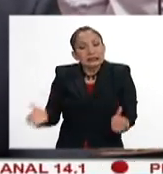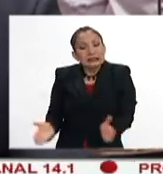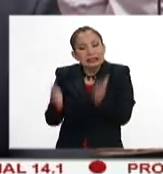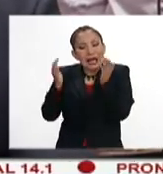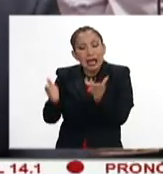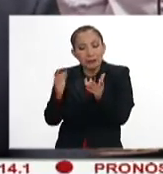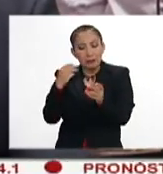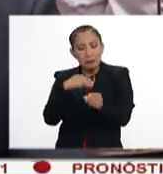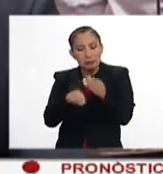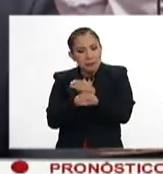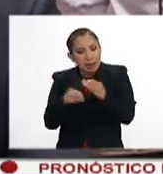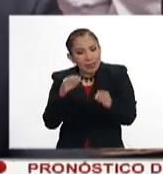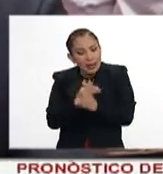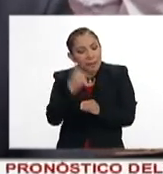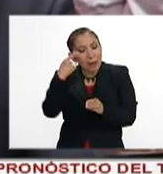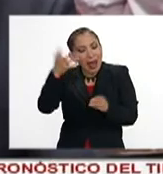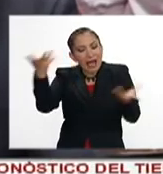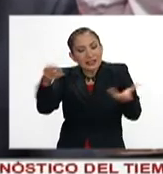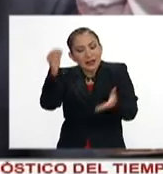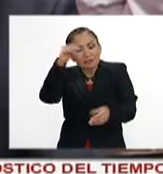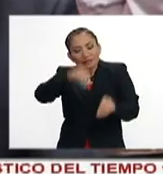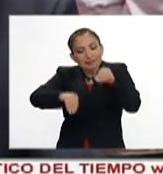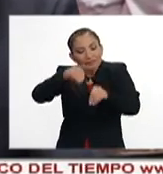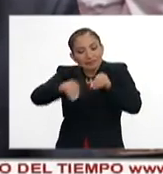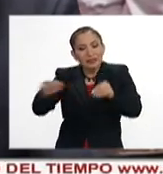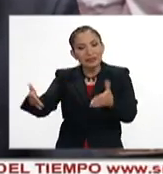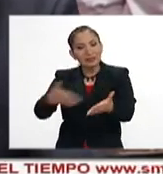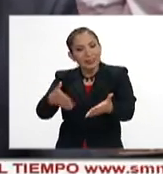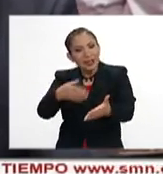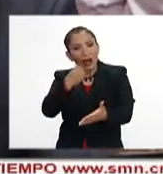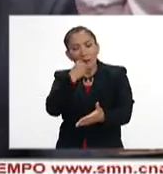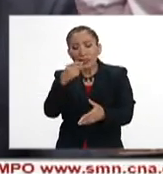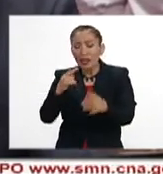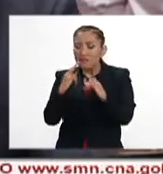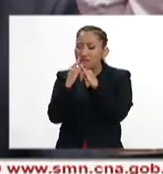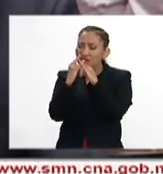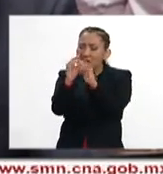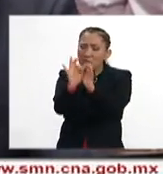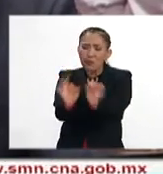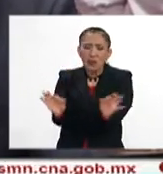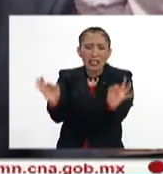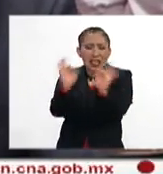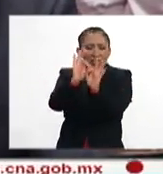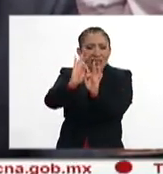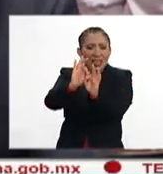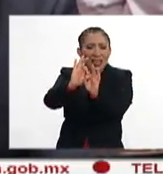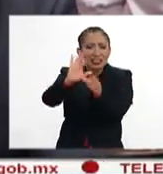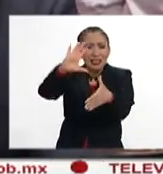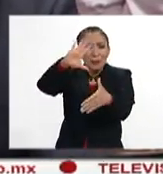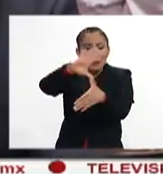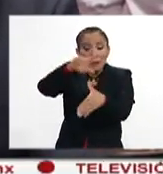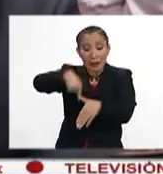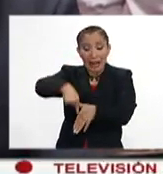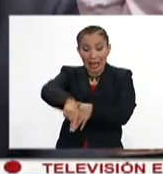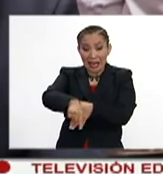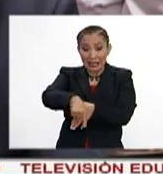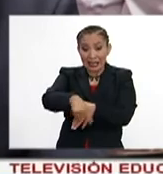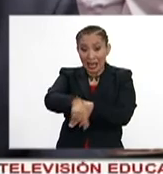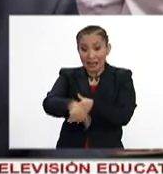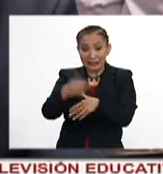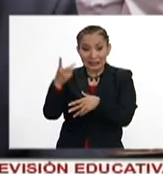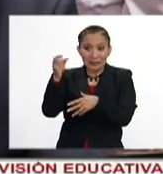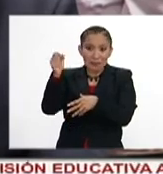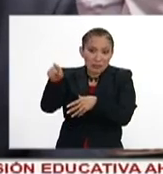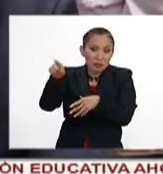los ingredientes de la gastronomía mexicana en la feria más importante de América para este